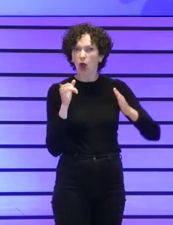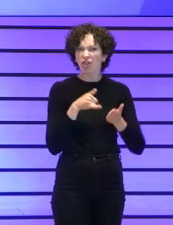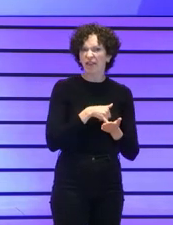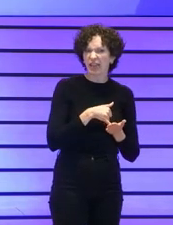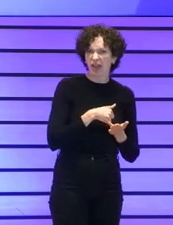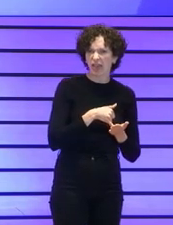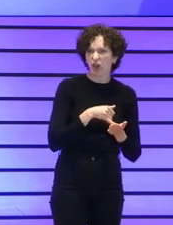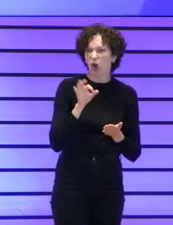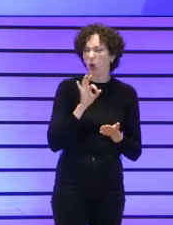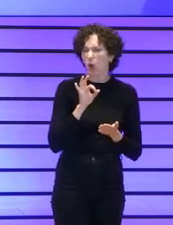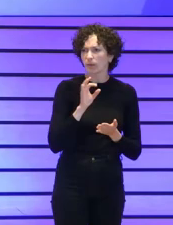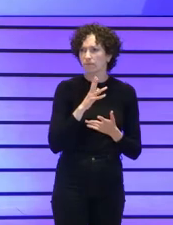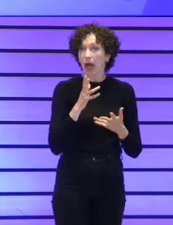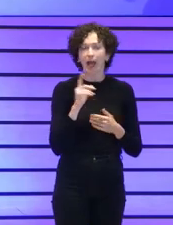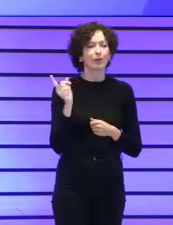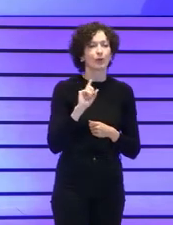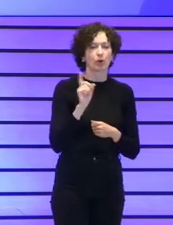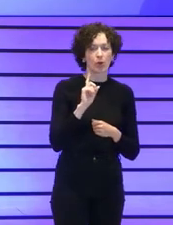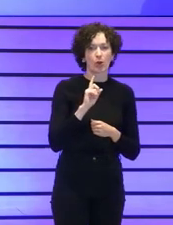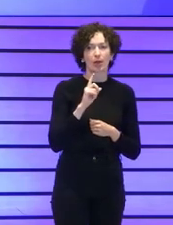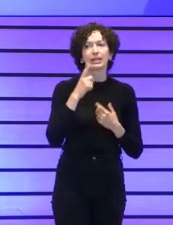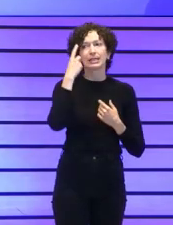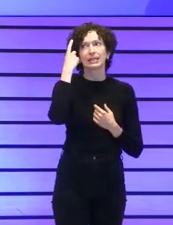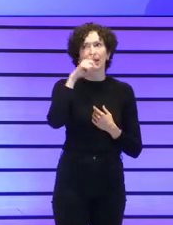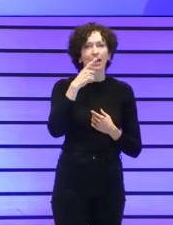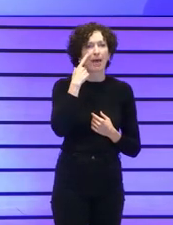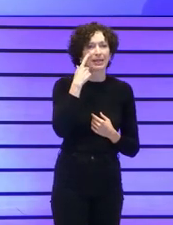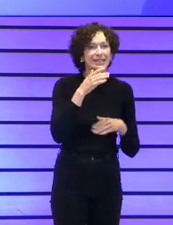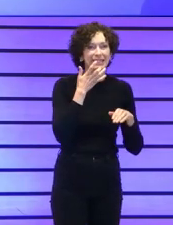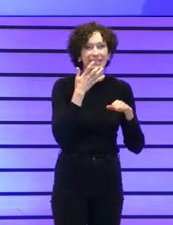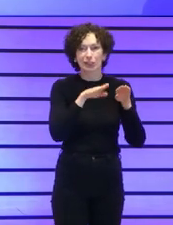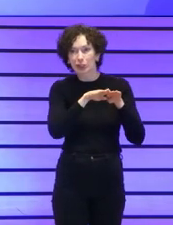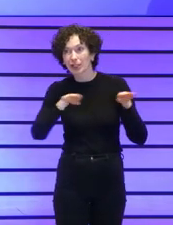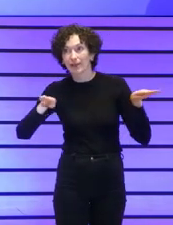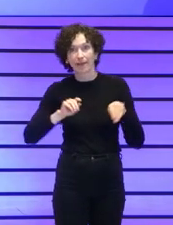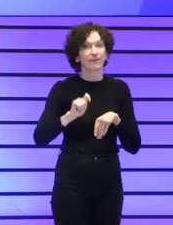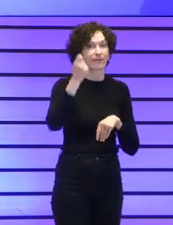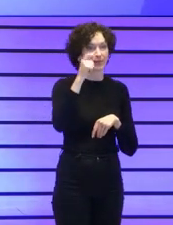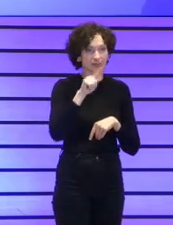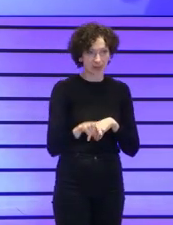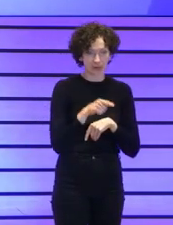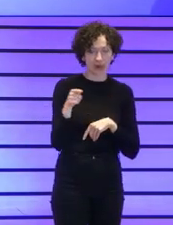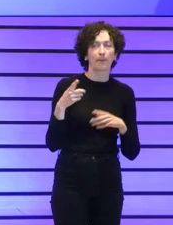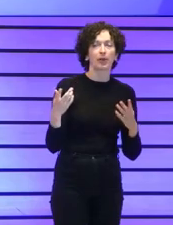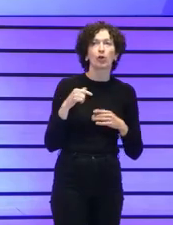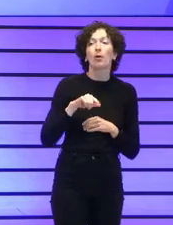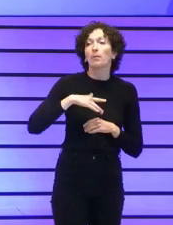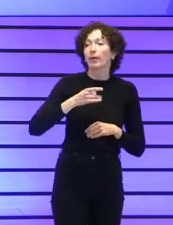debilidad? Ah, no. Es saber si conseguimos la sostenibilidad. Bueno. Y luego alguien se pone por aquí en